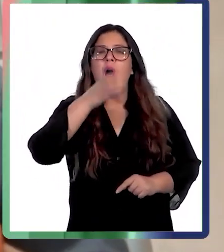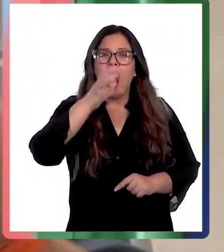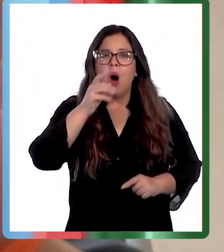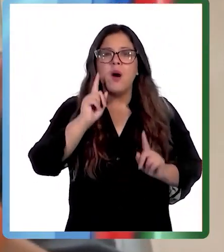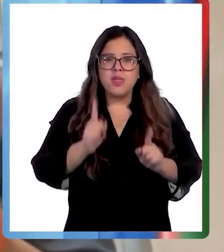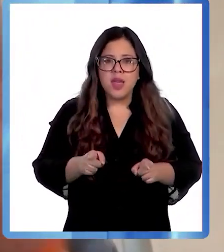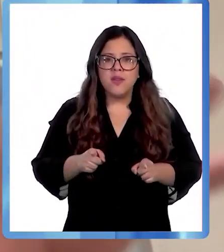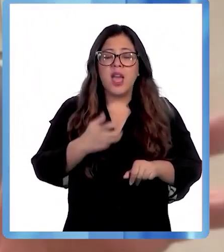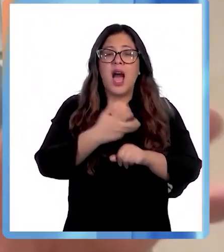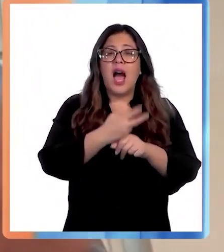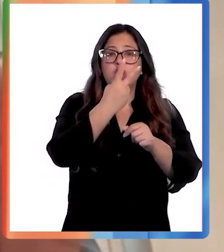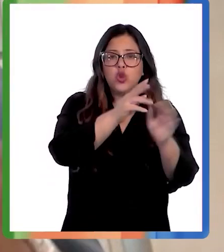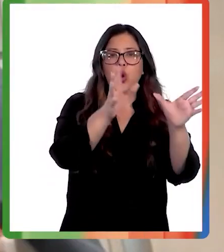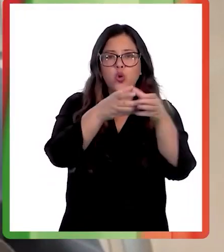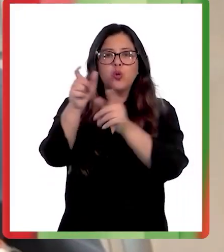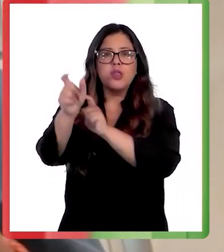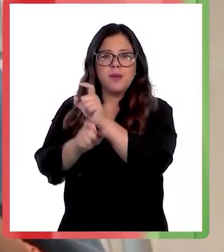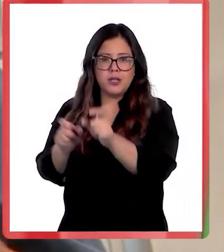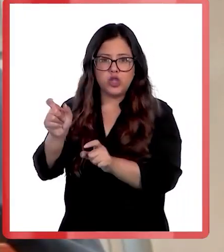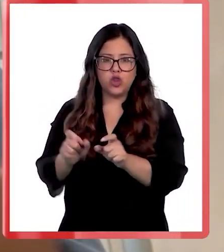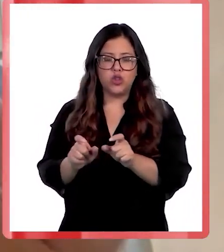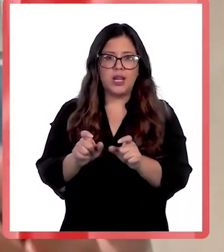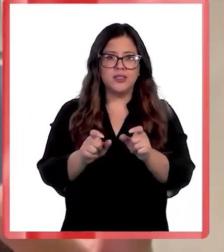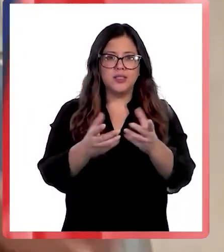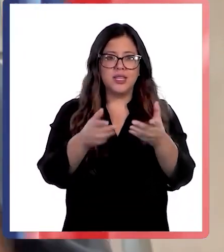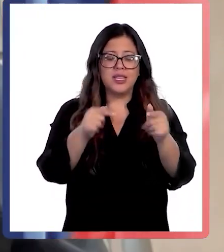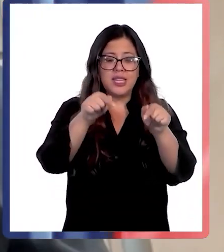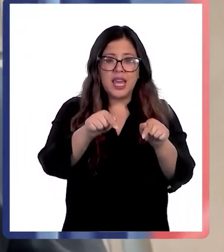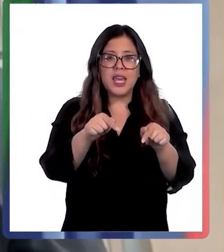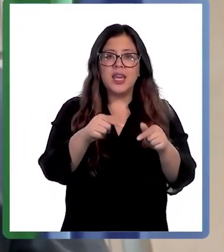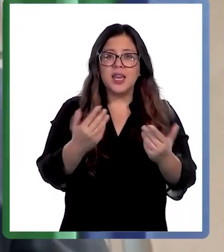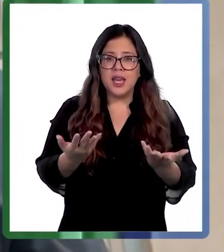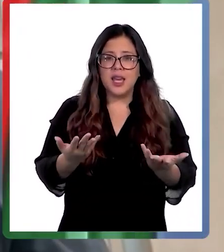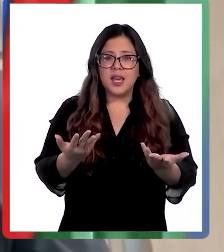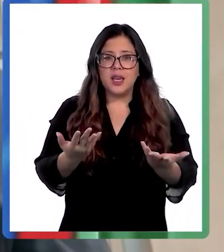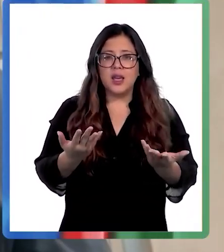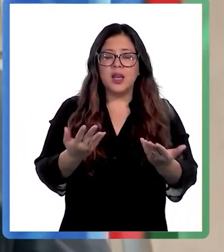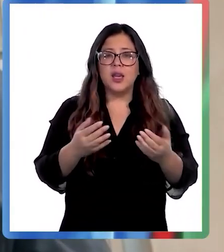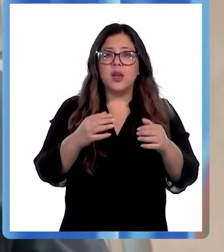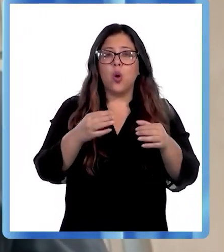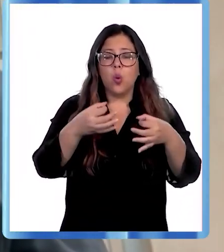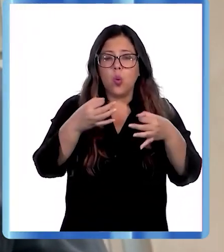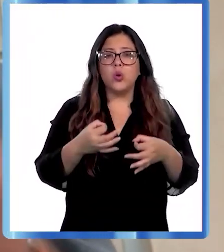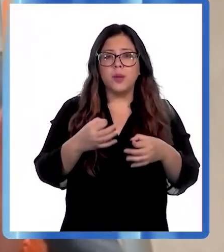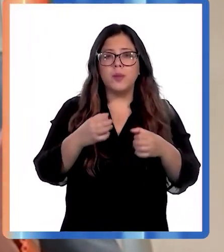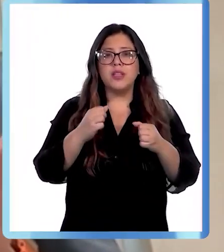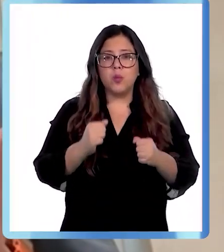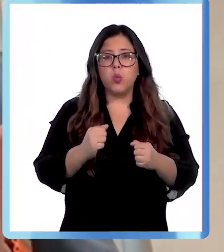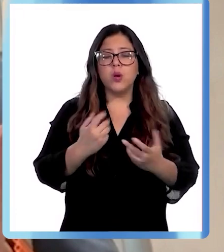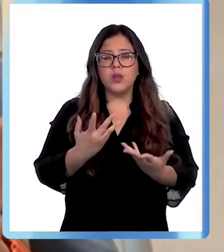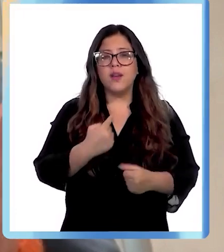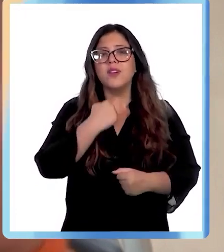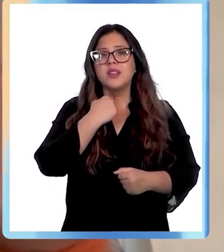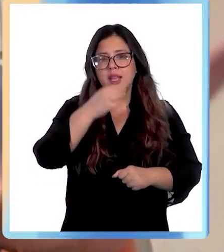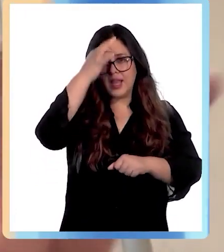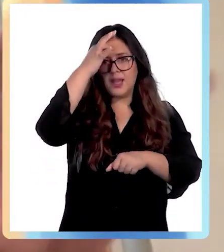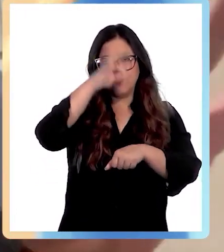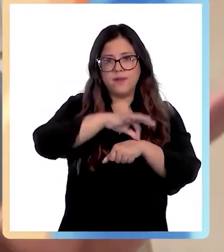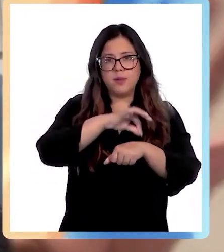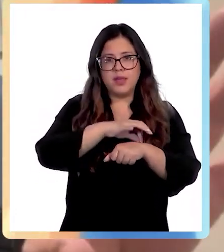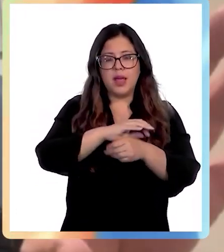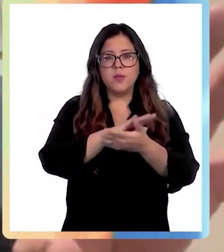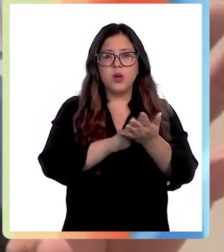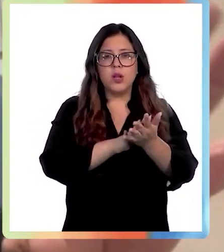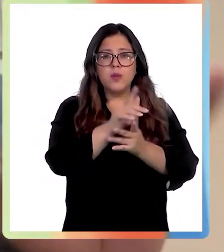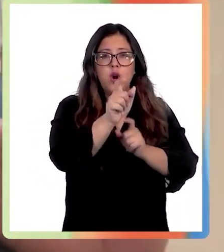grupos de personas o dos grupos de pacientes que efectivamente son susceptibles a las enfermedades por calor. Los pacientes que o tienen un muy